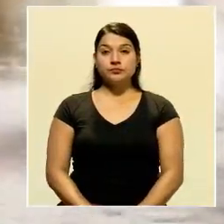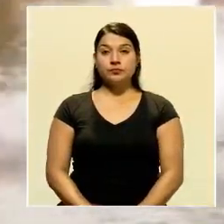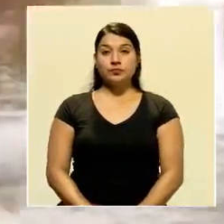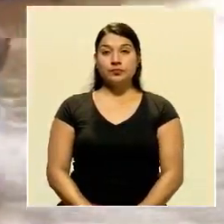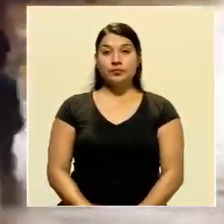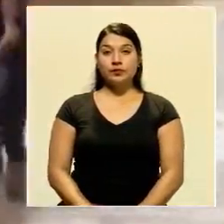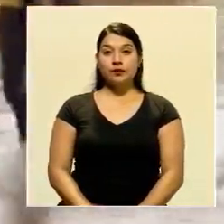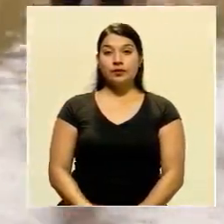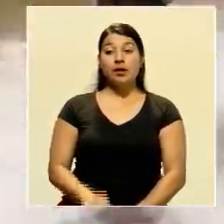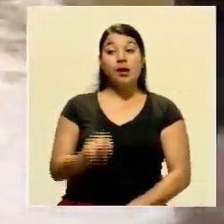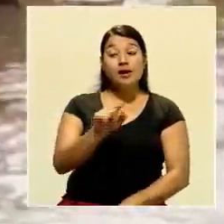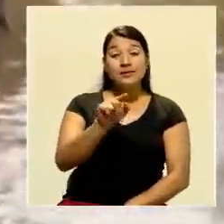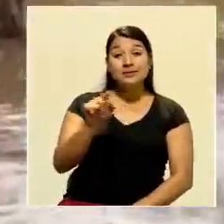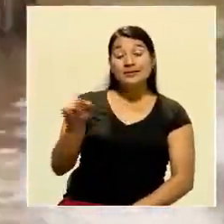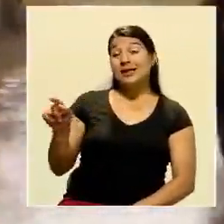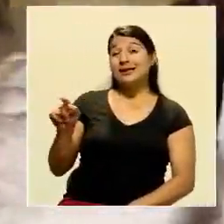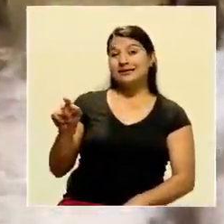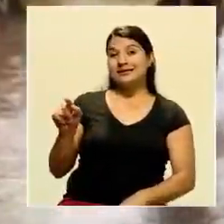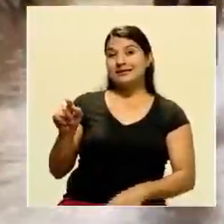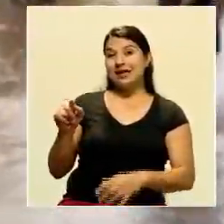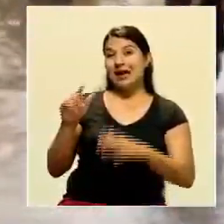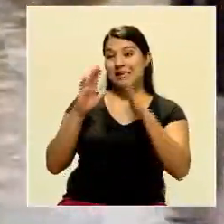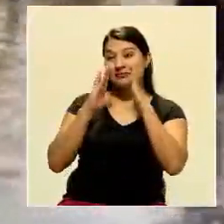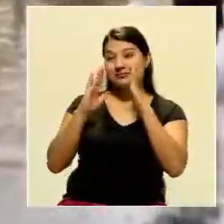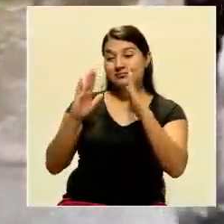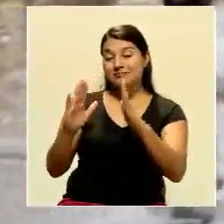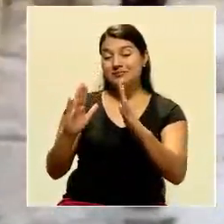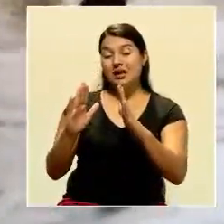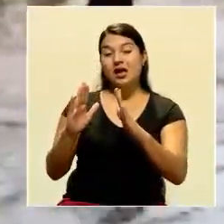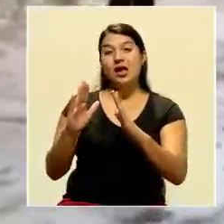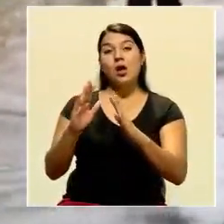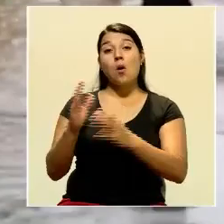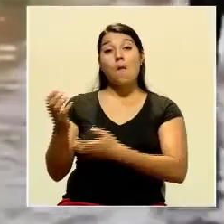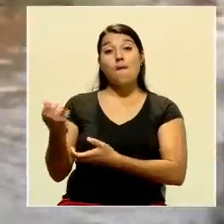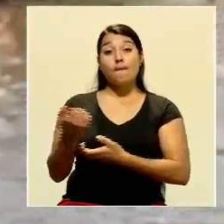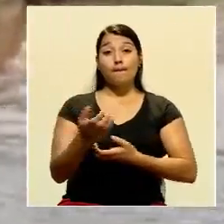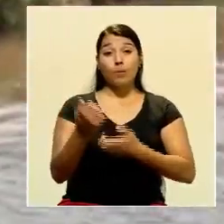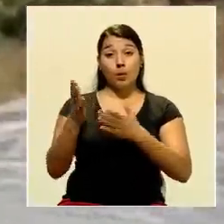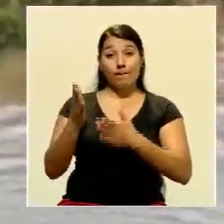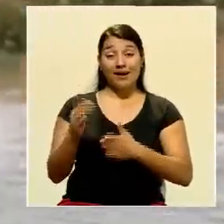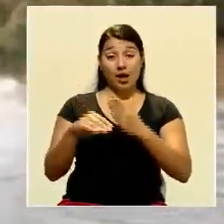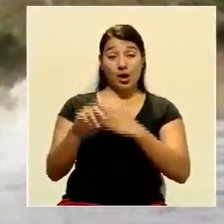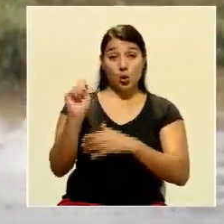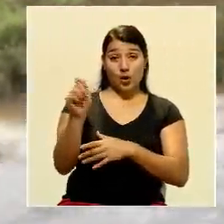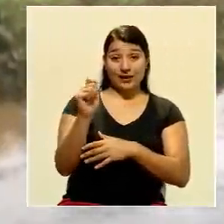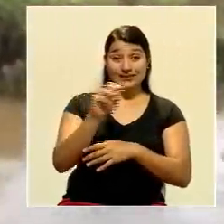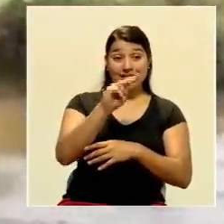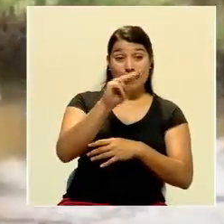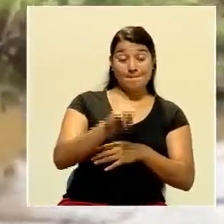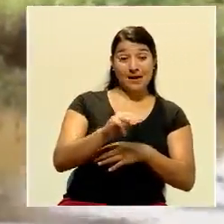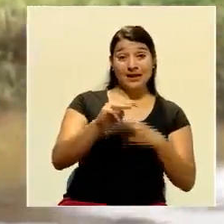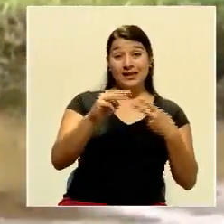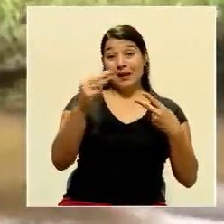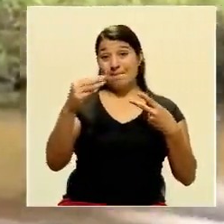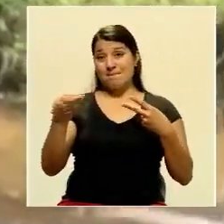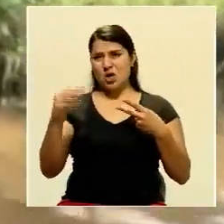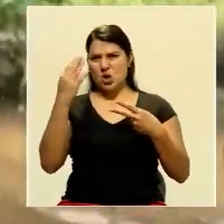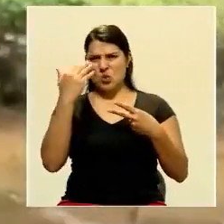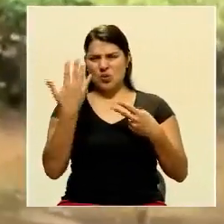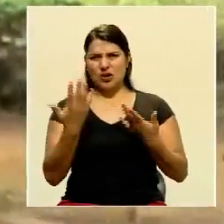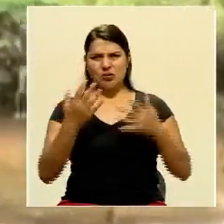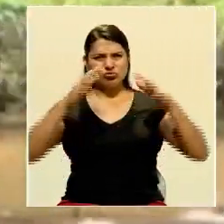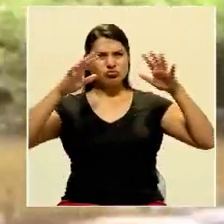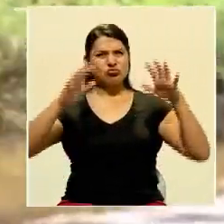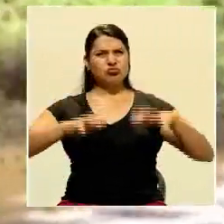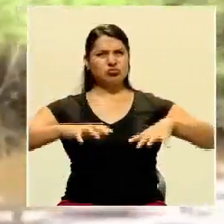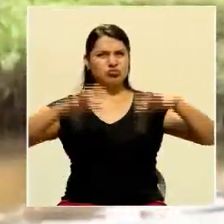Estas fueron algunas de las atenciones que el Cuerpo de Bomberos realizó en Guanacaste entre el martes y miércoles debido a lo fuerte temporal